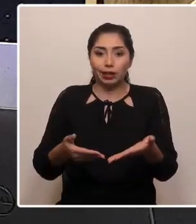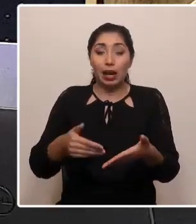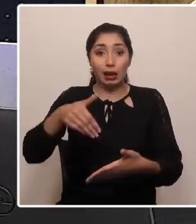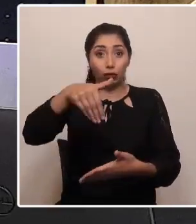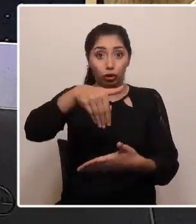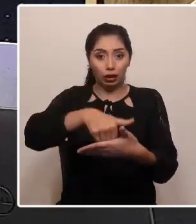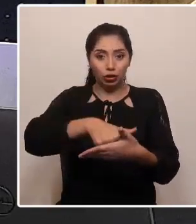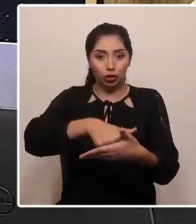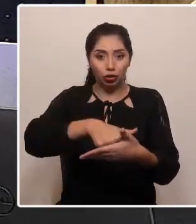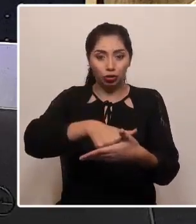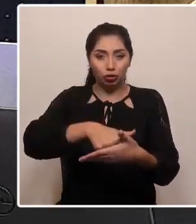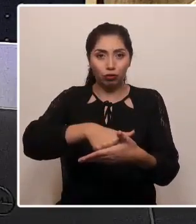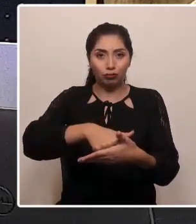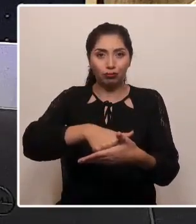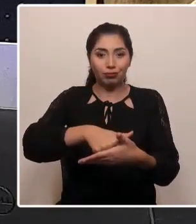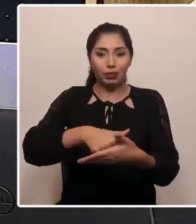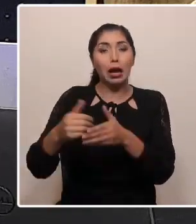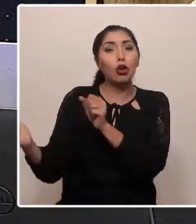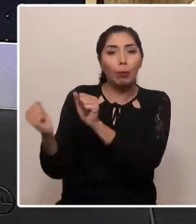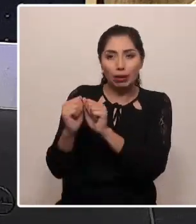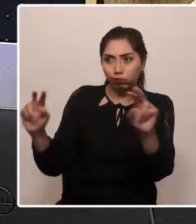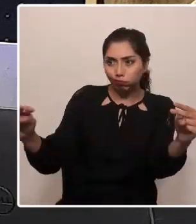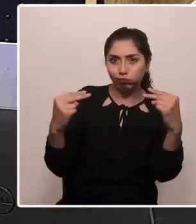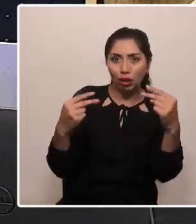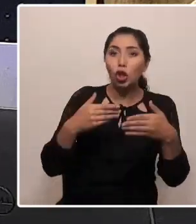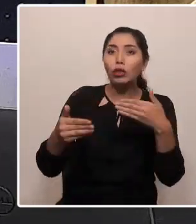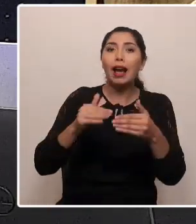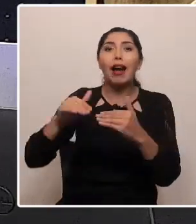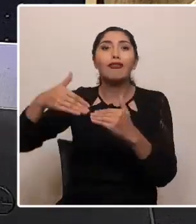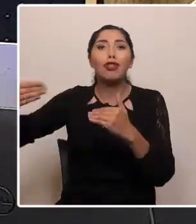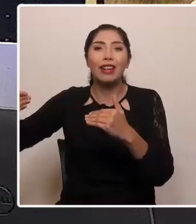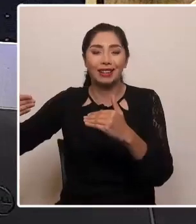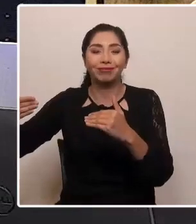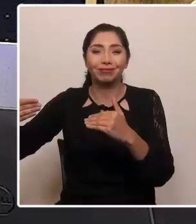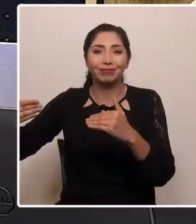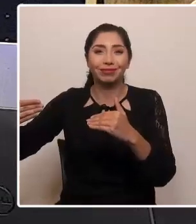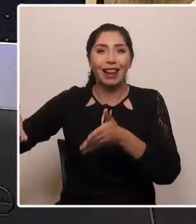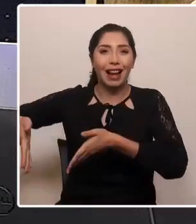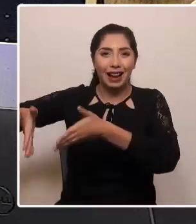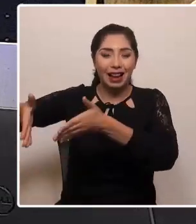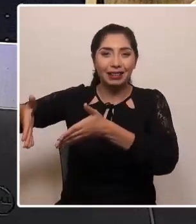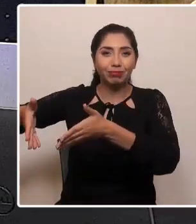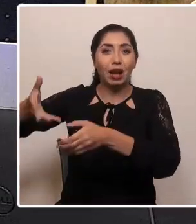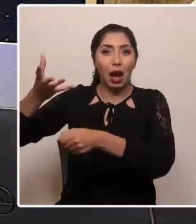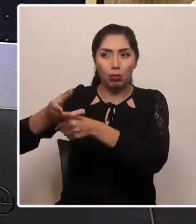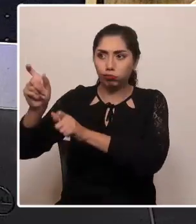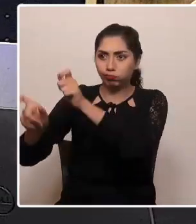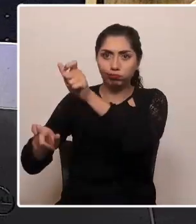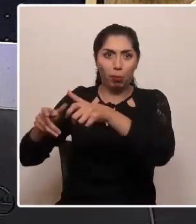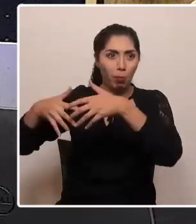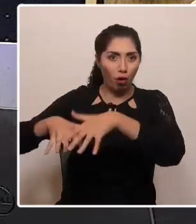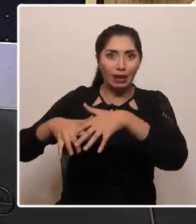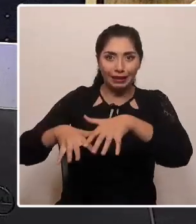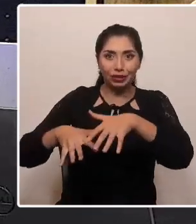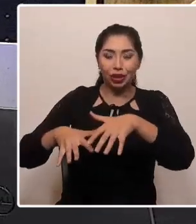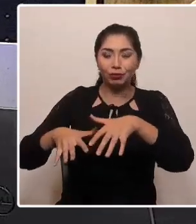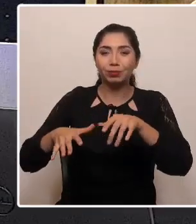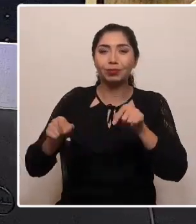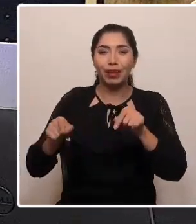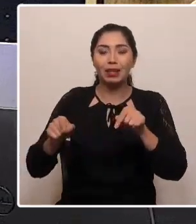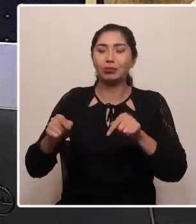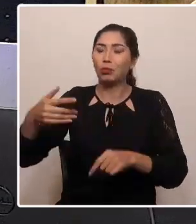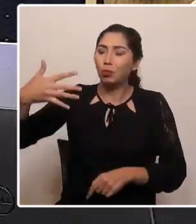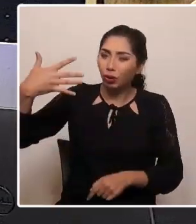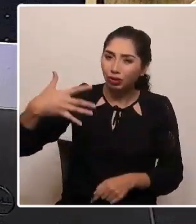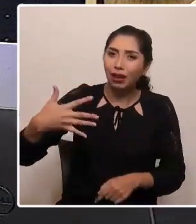desarrollando en las afueras de la Convención Constitucional. Sabemos que es la movilización de los sectores populares una clave para poder